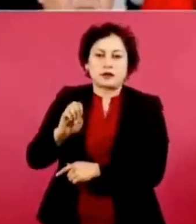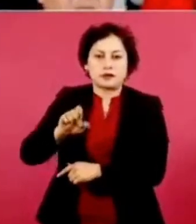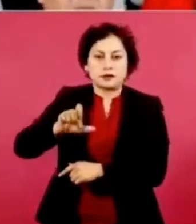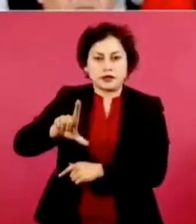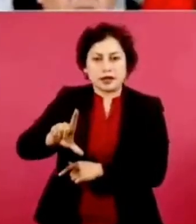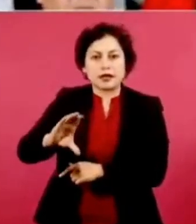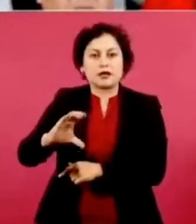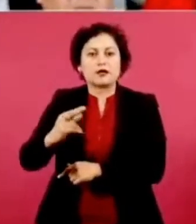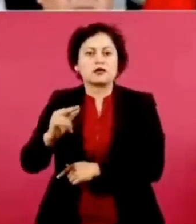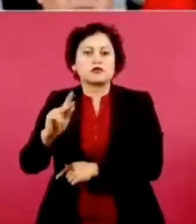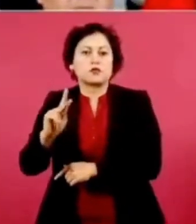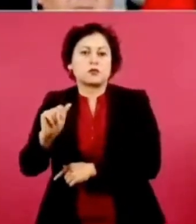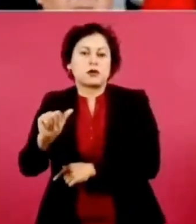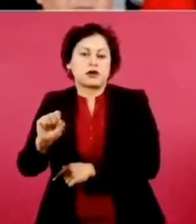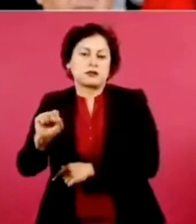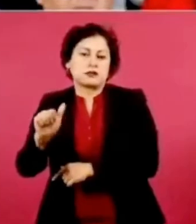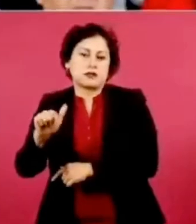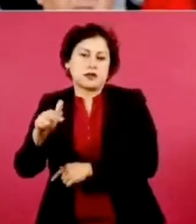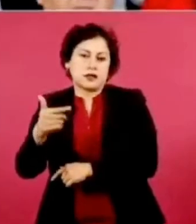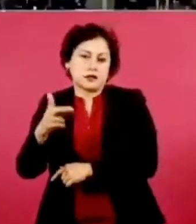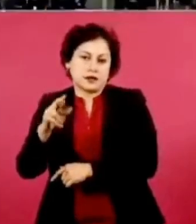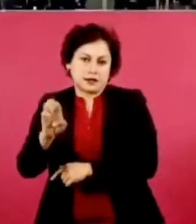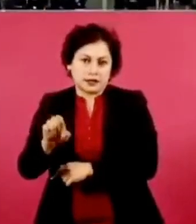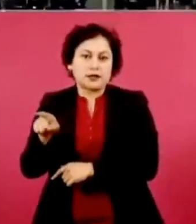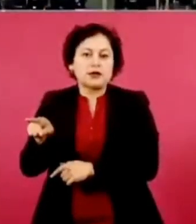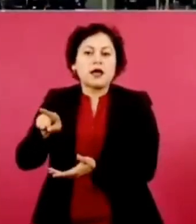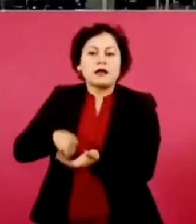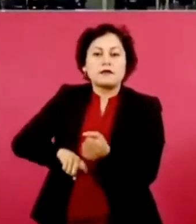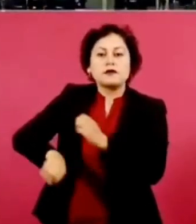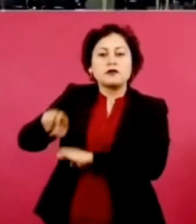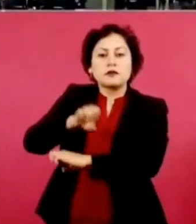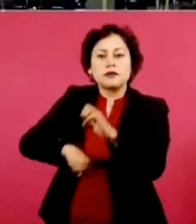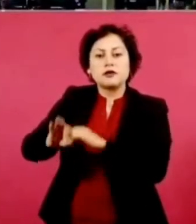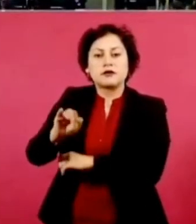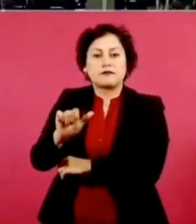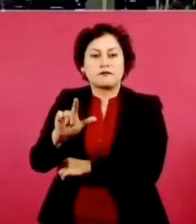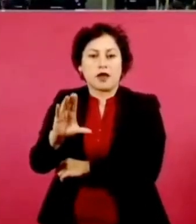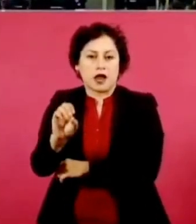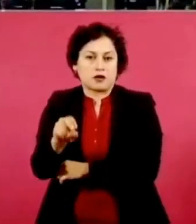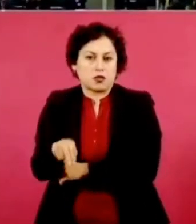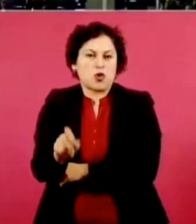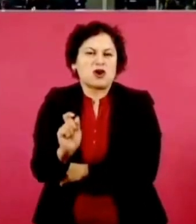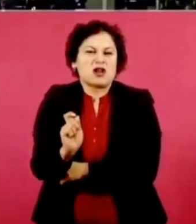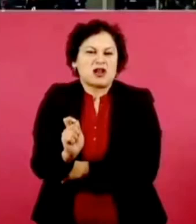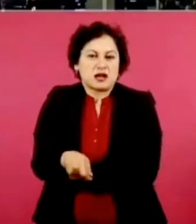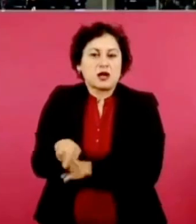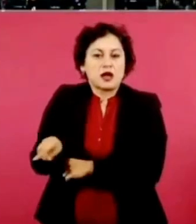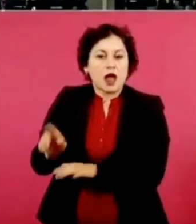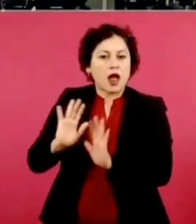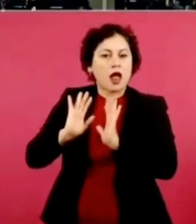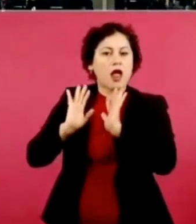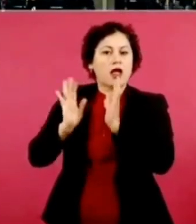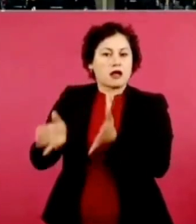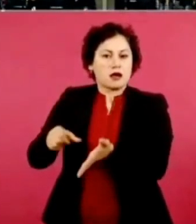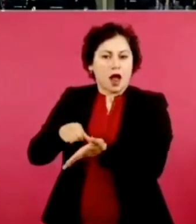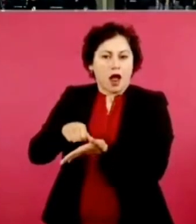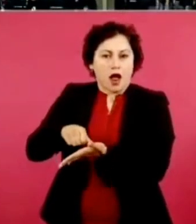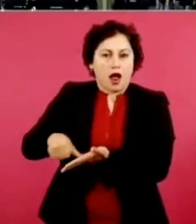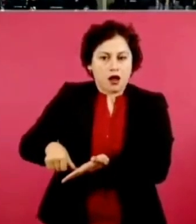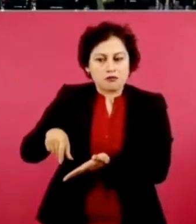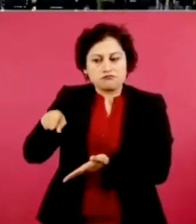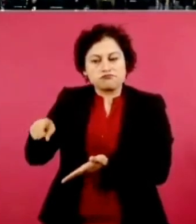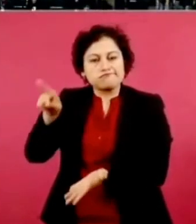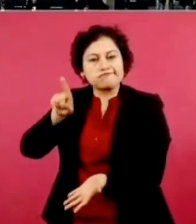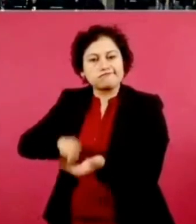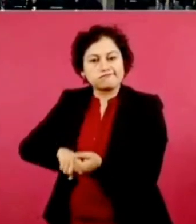como esta empresa Grupo Falcón, que a pesar de que ya ha sido inhabilitada por sus prácticas